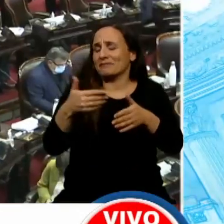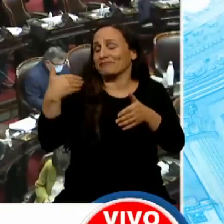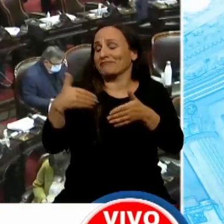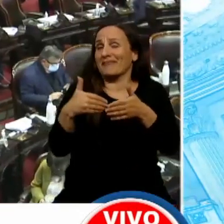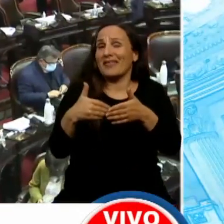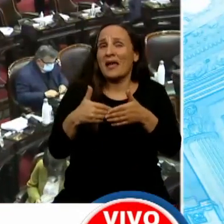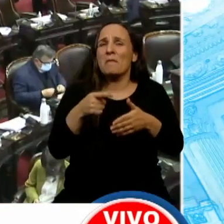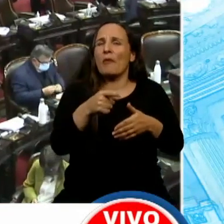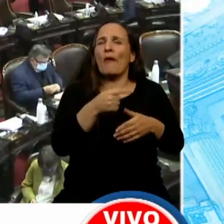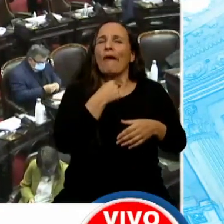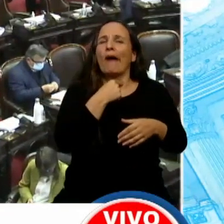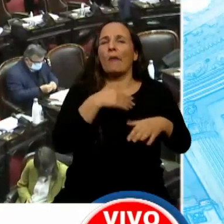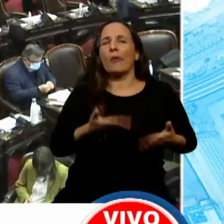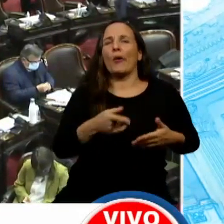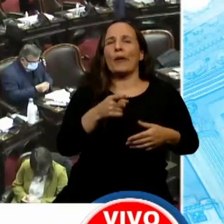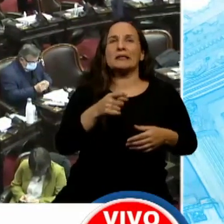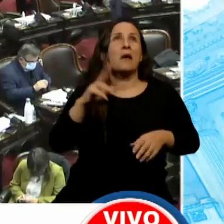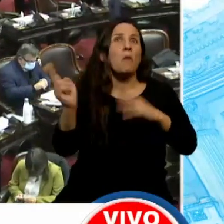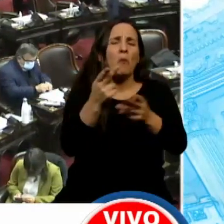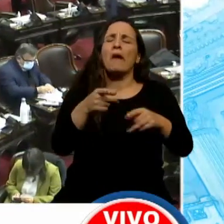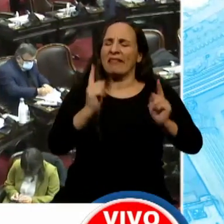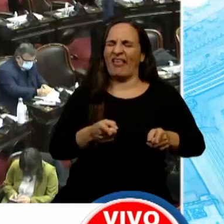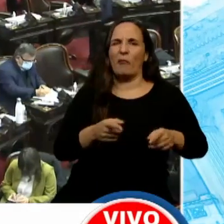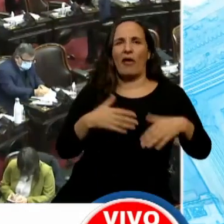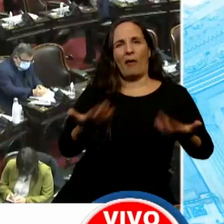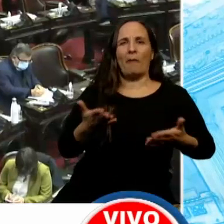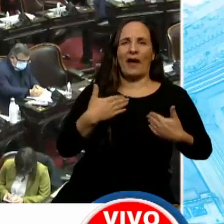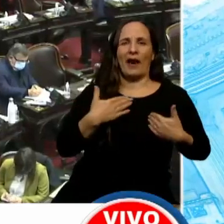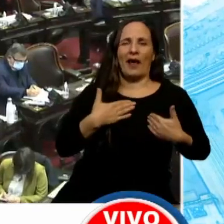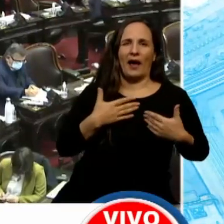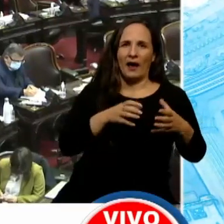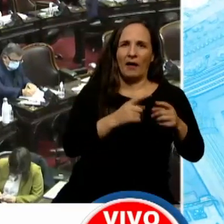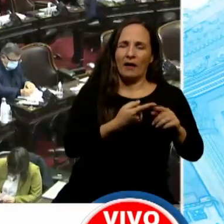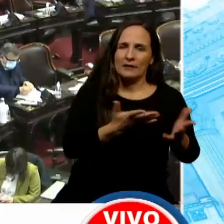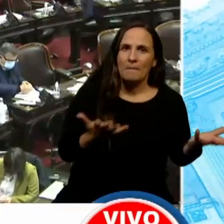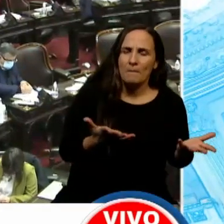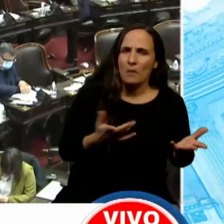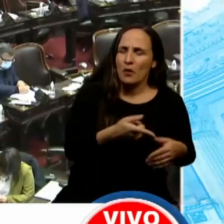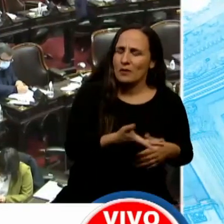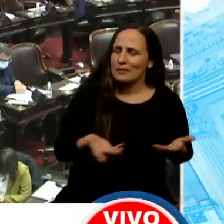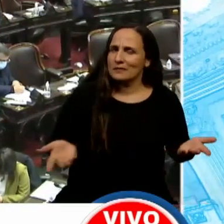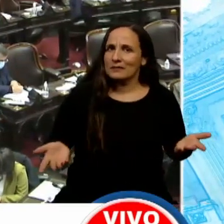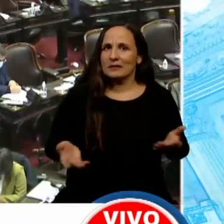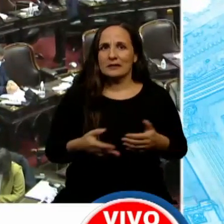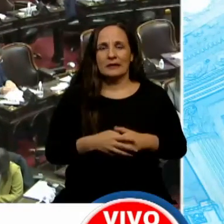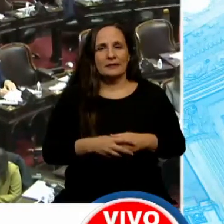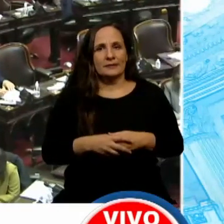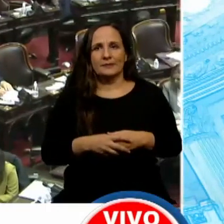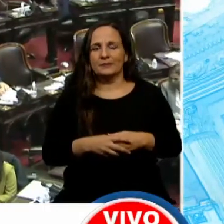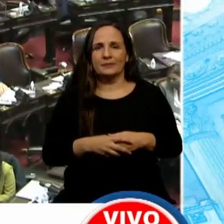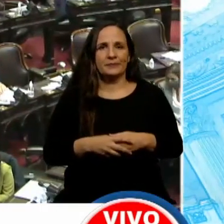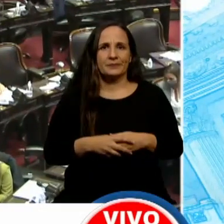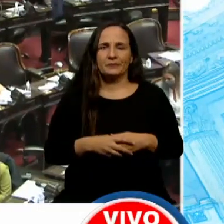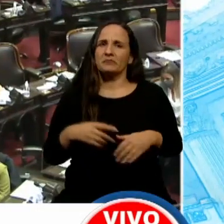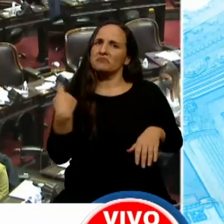tiempos, que quieren capitalizar también los costos humanos que tenía la pandemia, que tiene la pandemia.